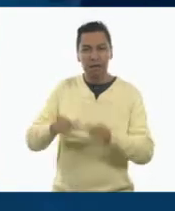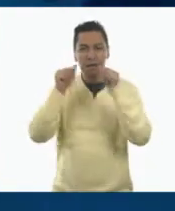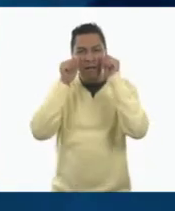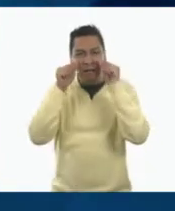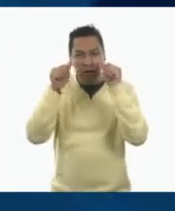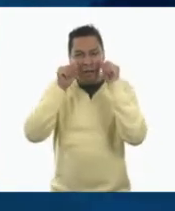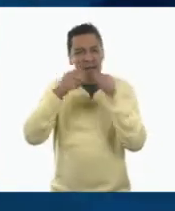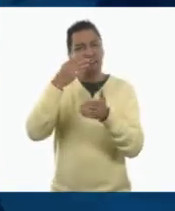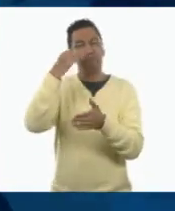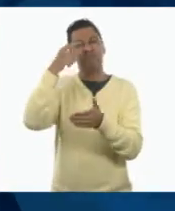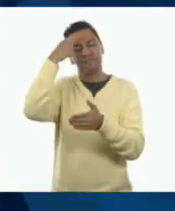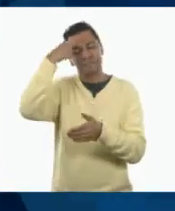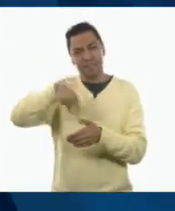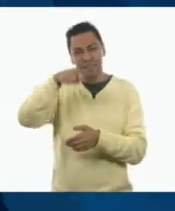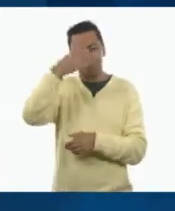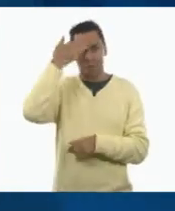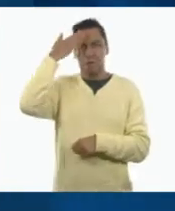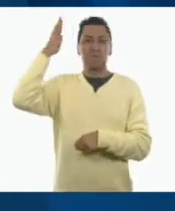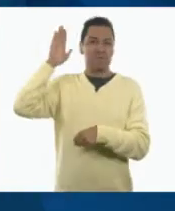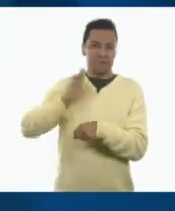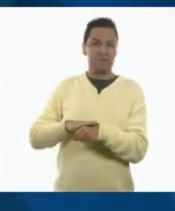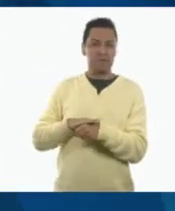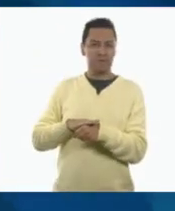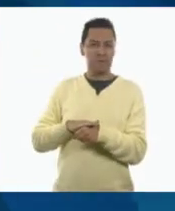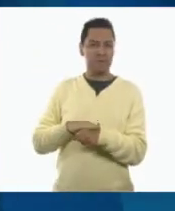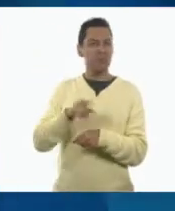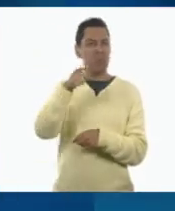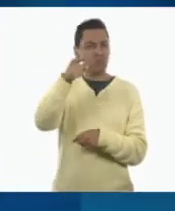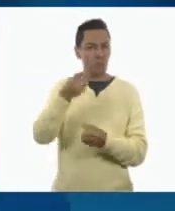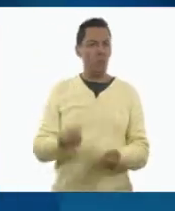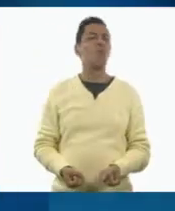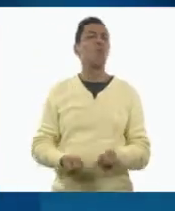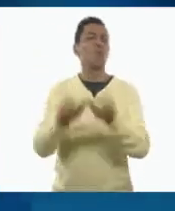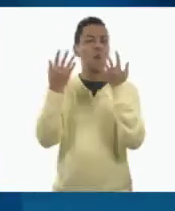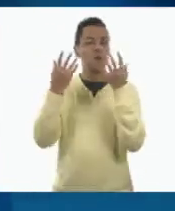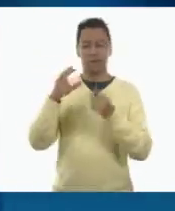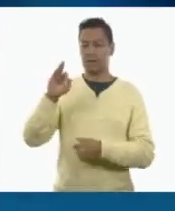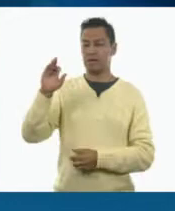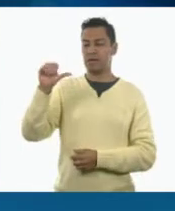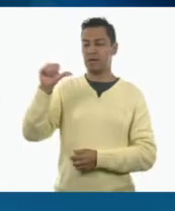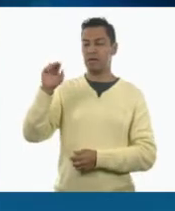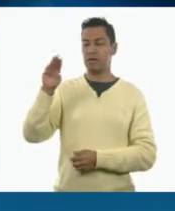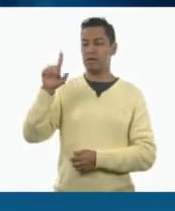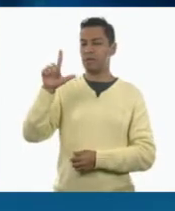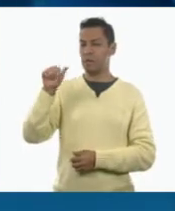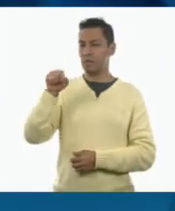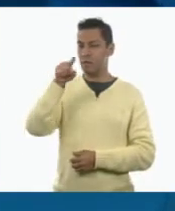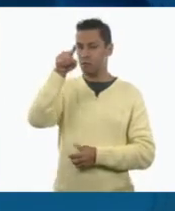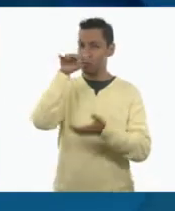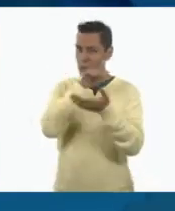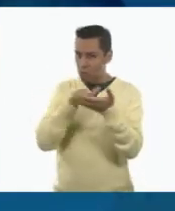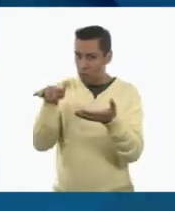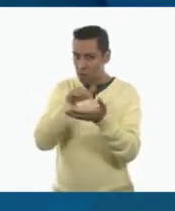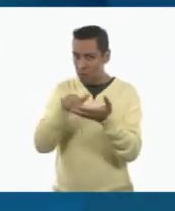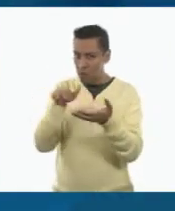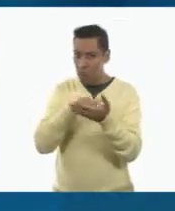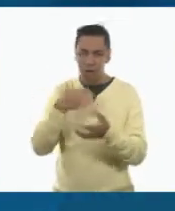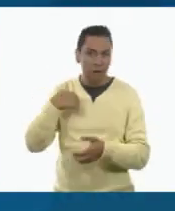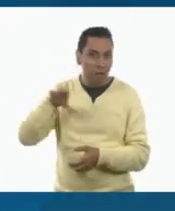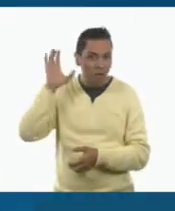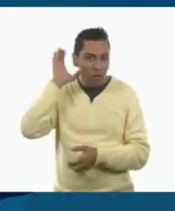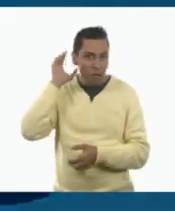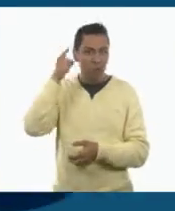de memorizar. ¿Cuántas fábulas o no seguramente tú has leído, te has regocijado y has